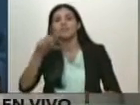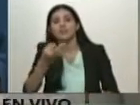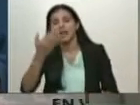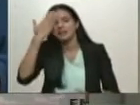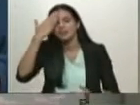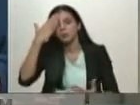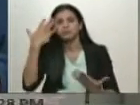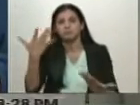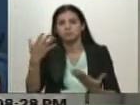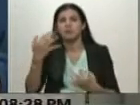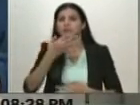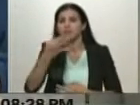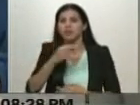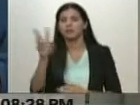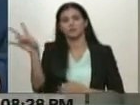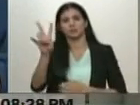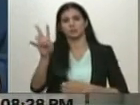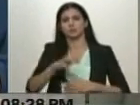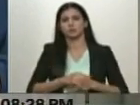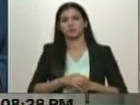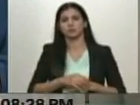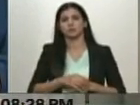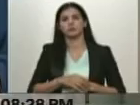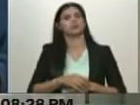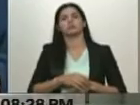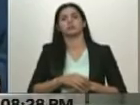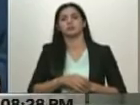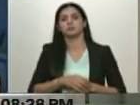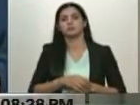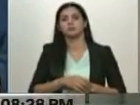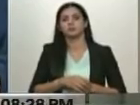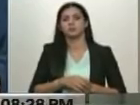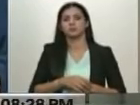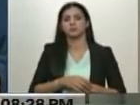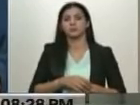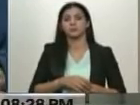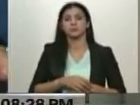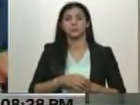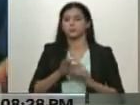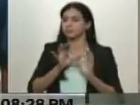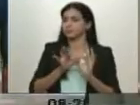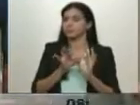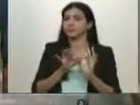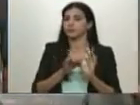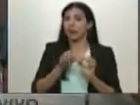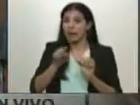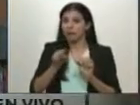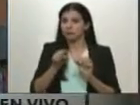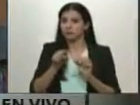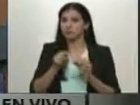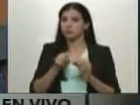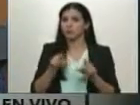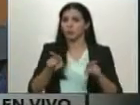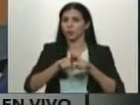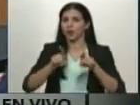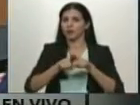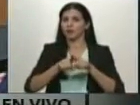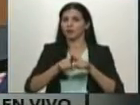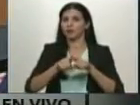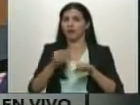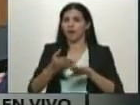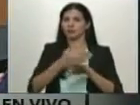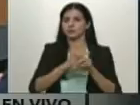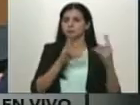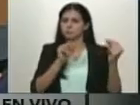Y cada vez más, y cada vez más. Y de allí nosotros, bueno, como lo hemos venido